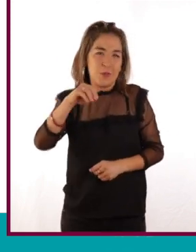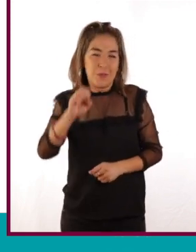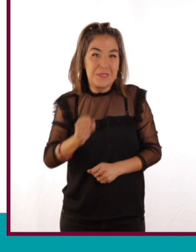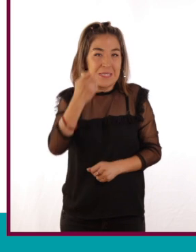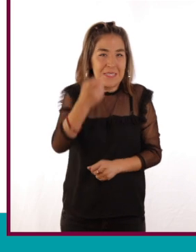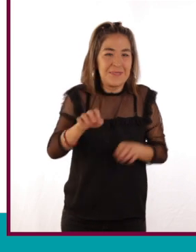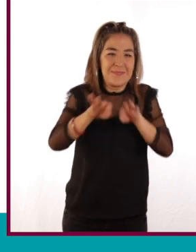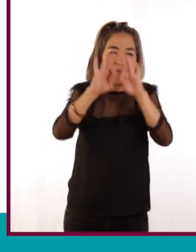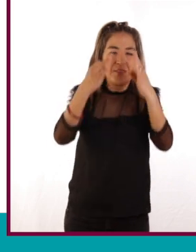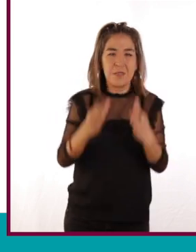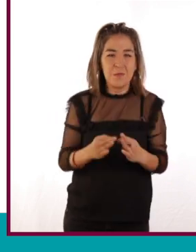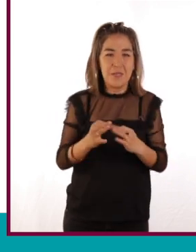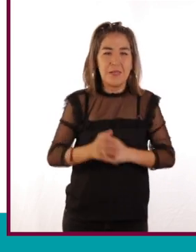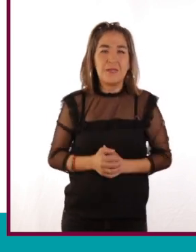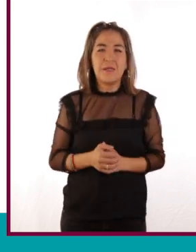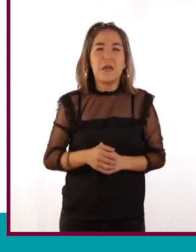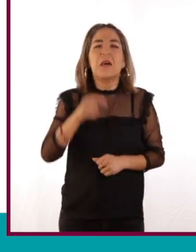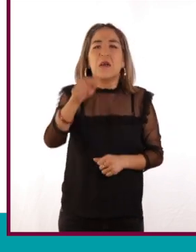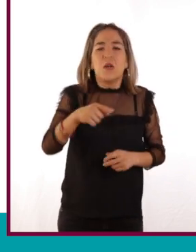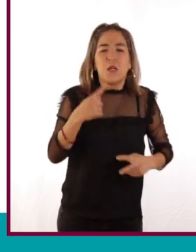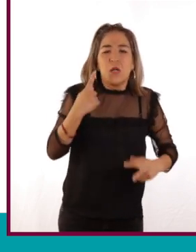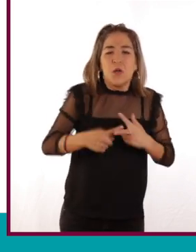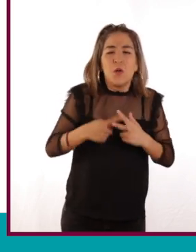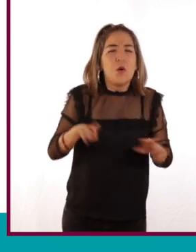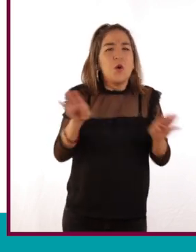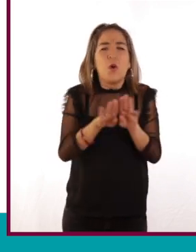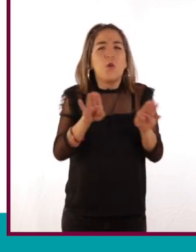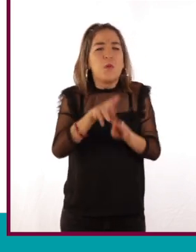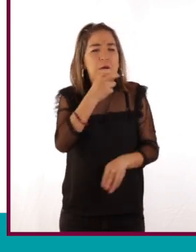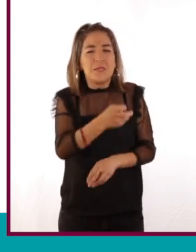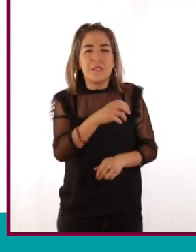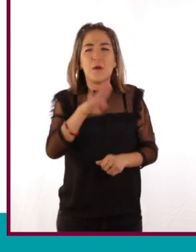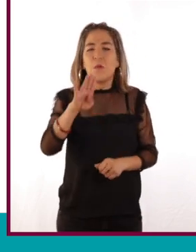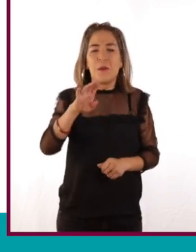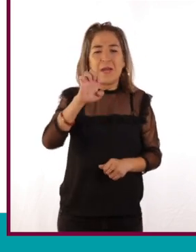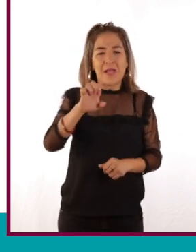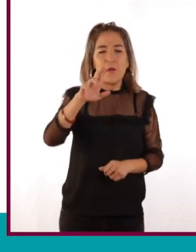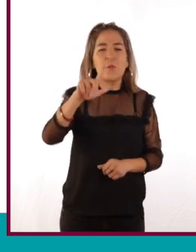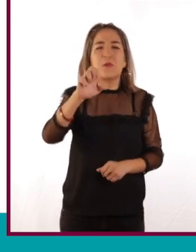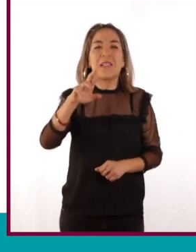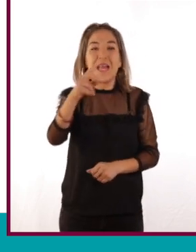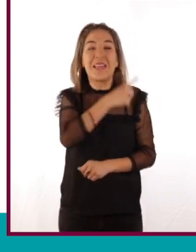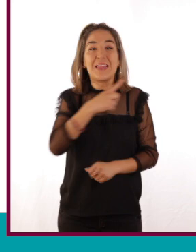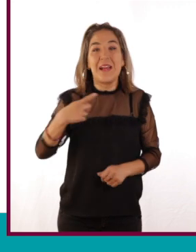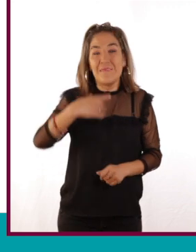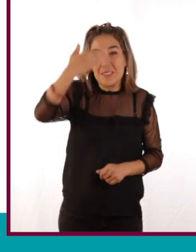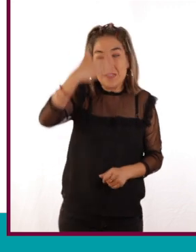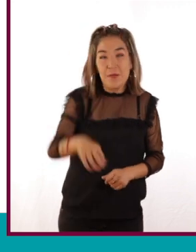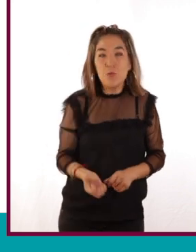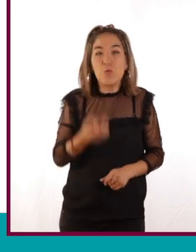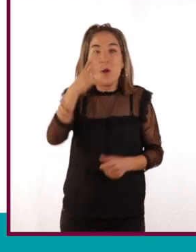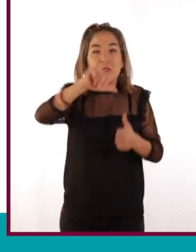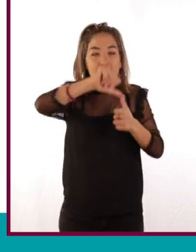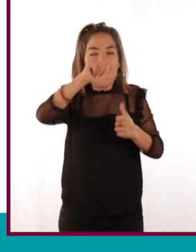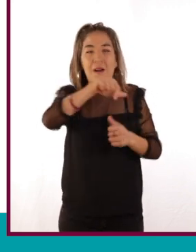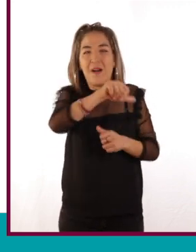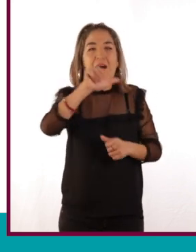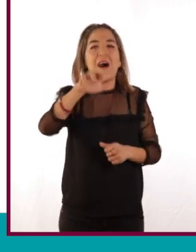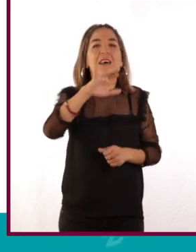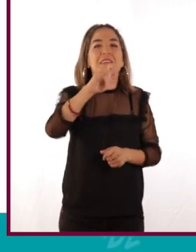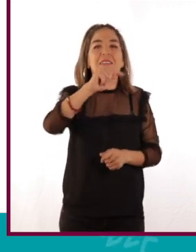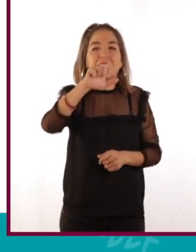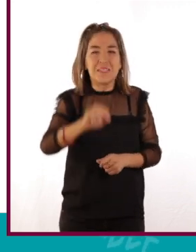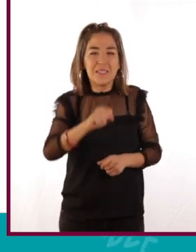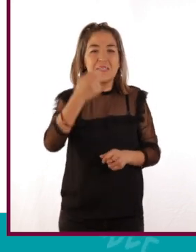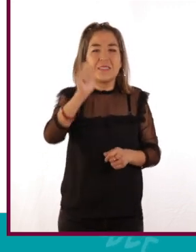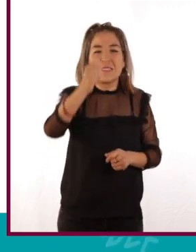polígonos, entonces están ahí. Entonces, para poder calcular la característica de Euler, tenemos que saber cuántos vértices, aristas